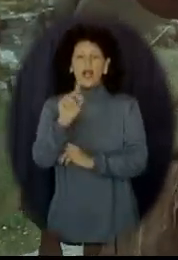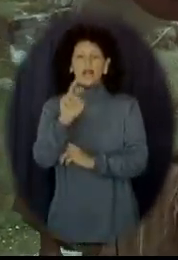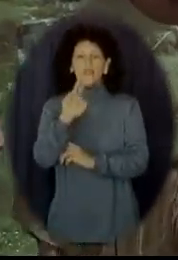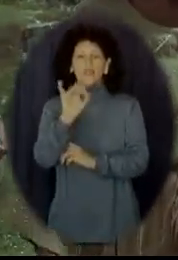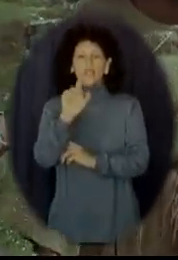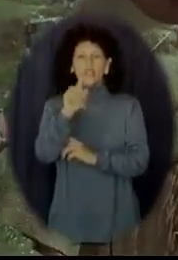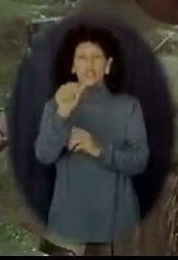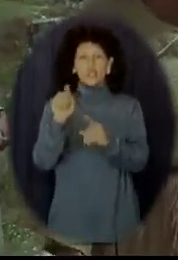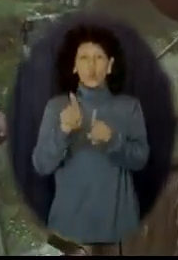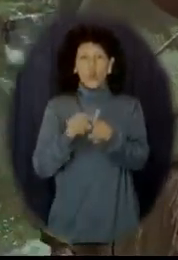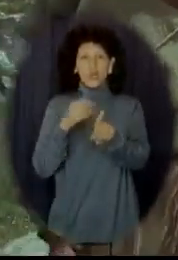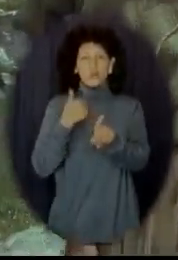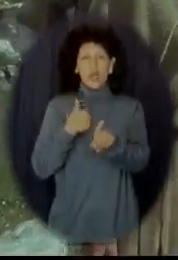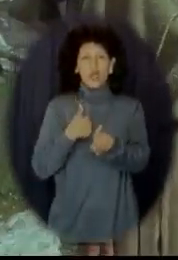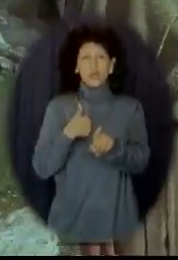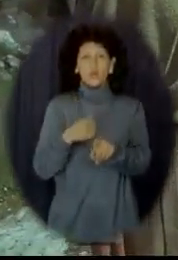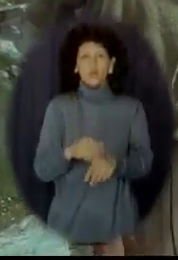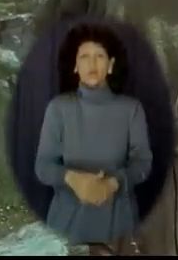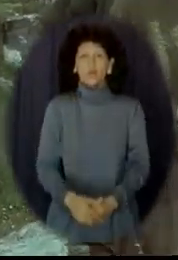Andrés, su hermano.